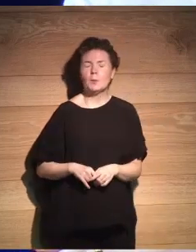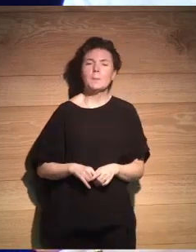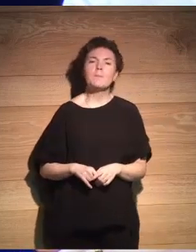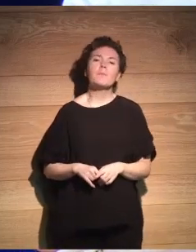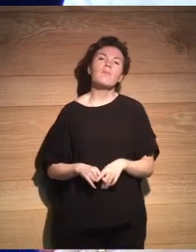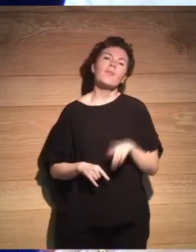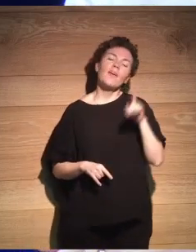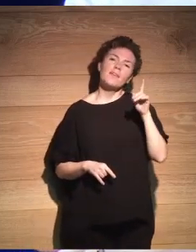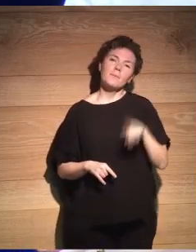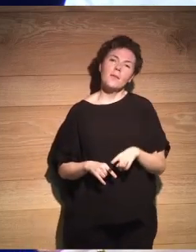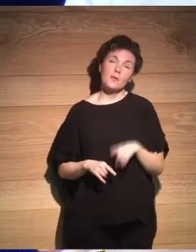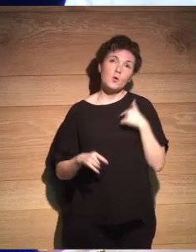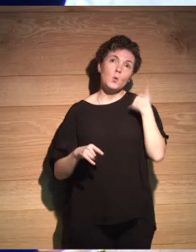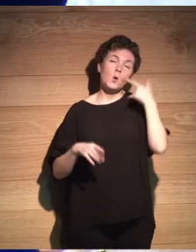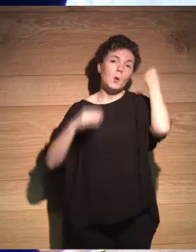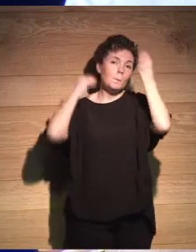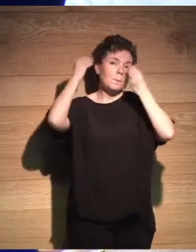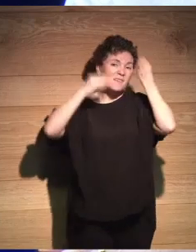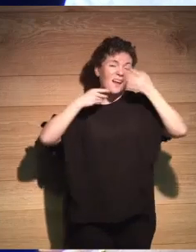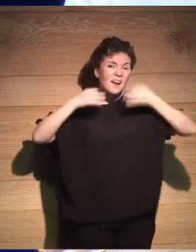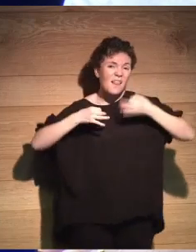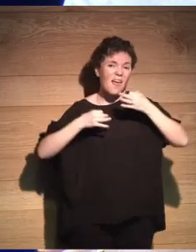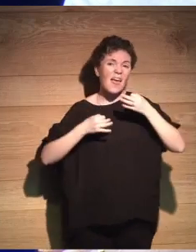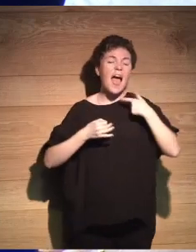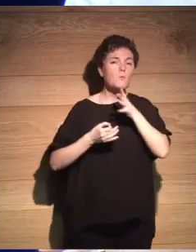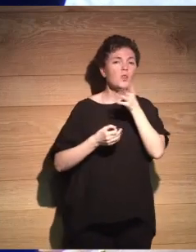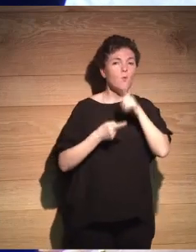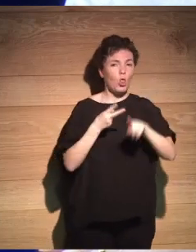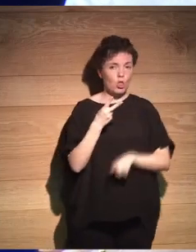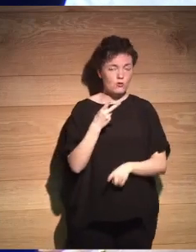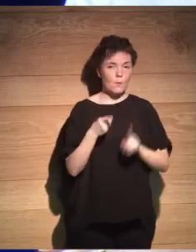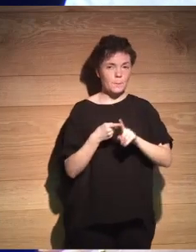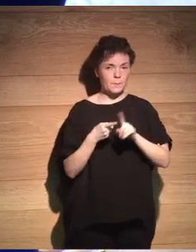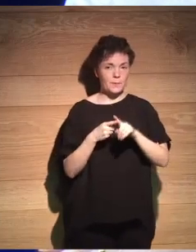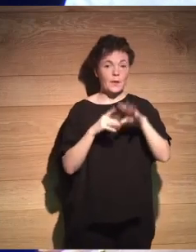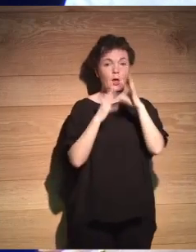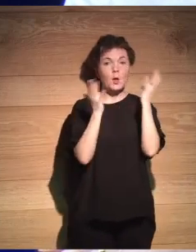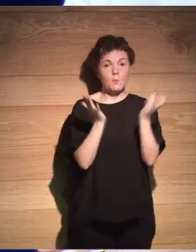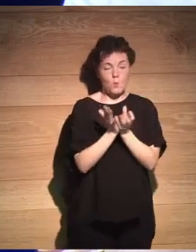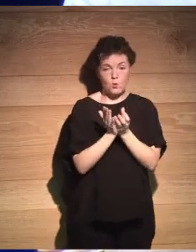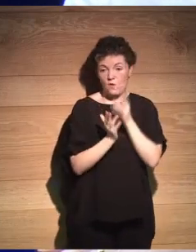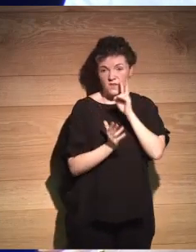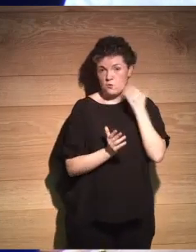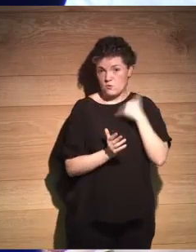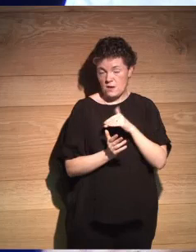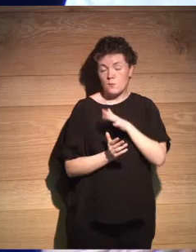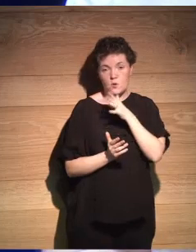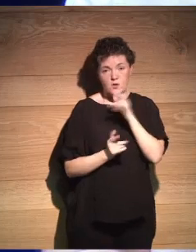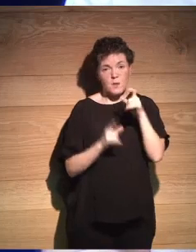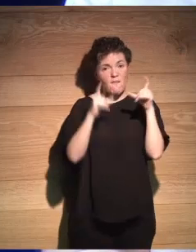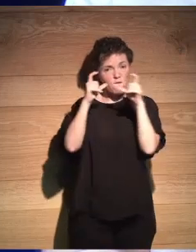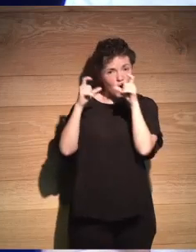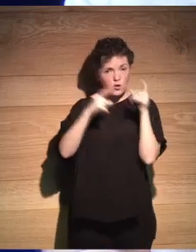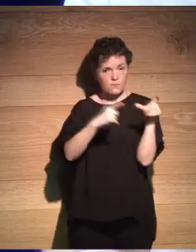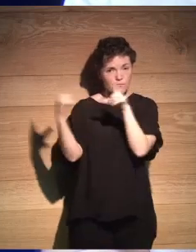Y luego pensé que realmente creo que hay dos razones. Por un lado, el mundo, como hemos visto por eso también he puesto las